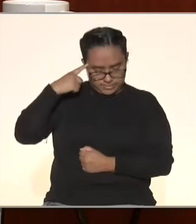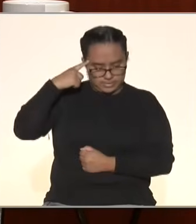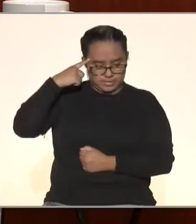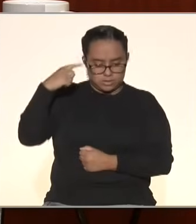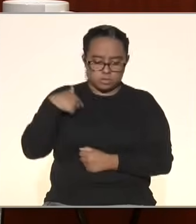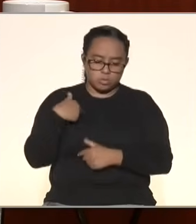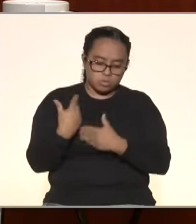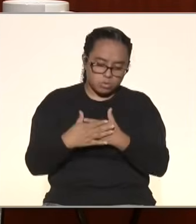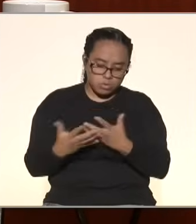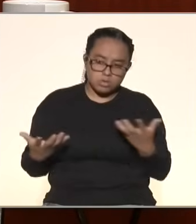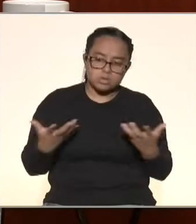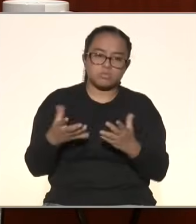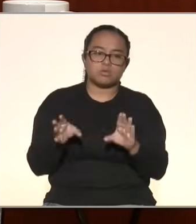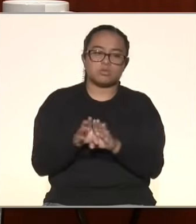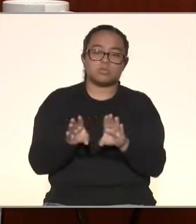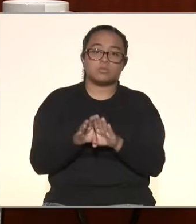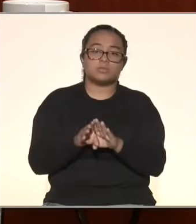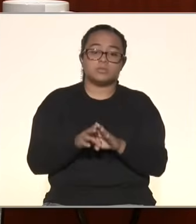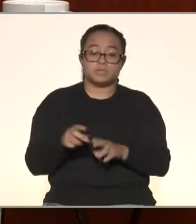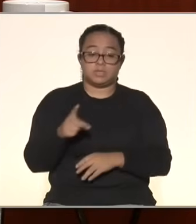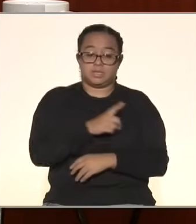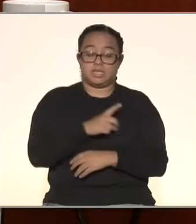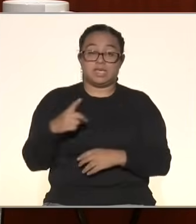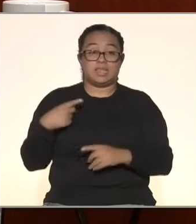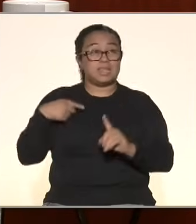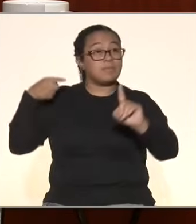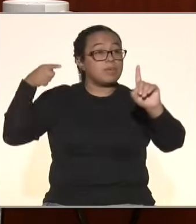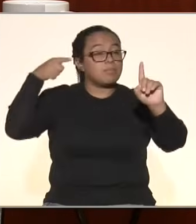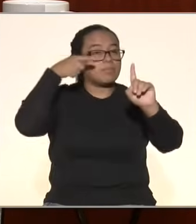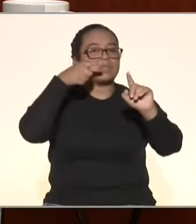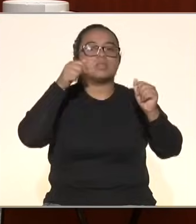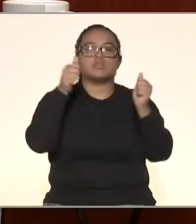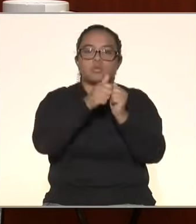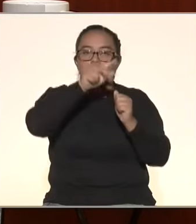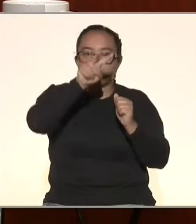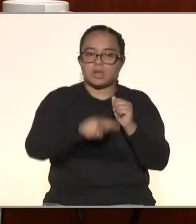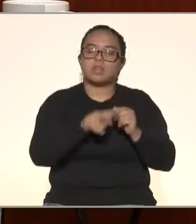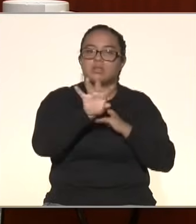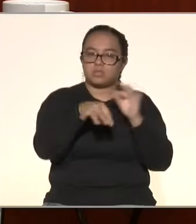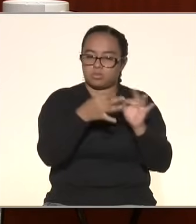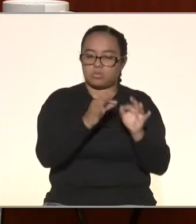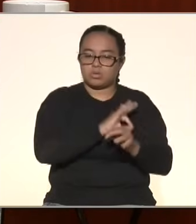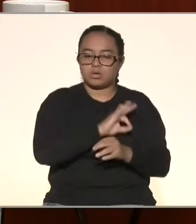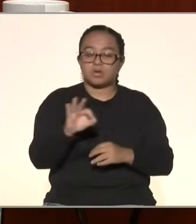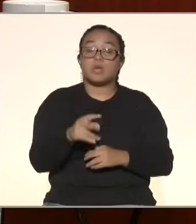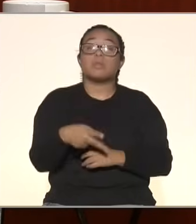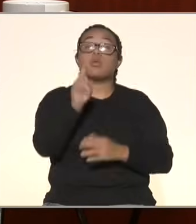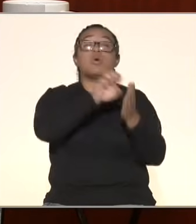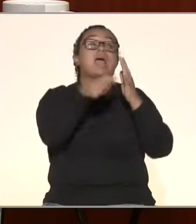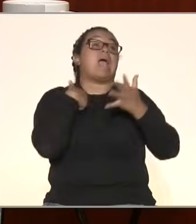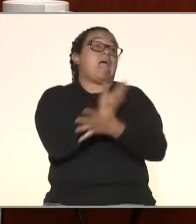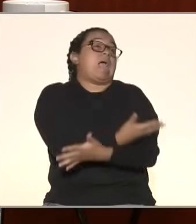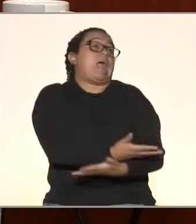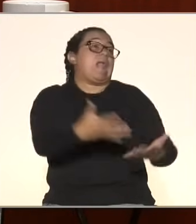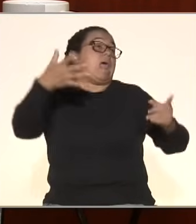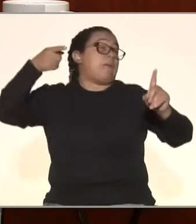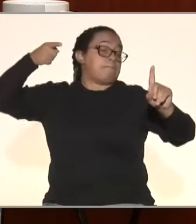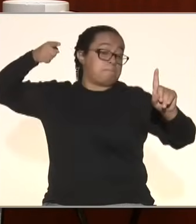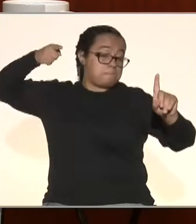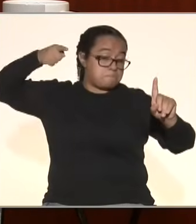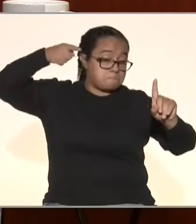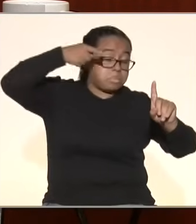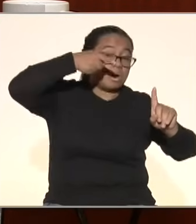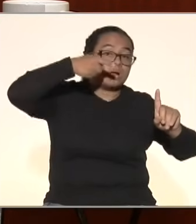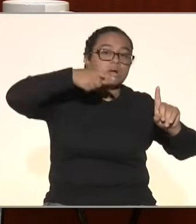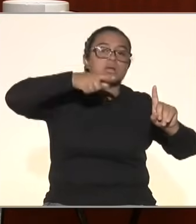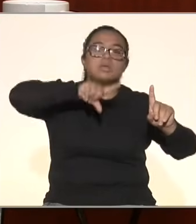le vamos a hacer y que nos generemos tareas que son alcanzables. Porque si partimos de una tarea, de un superobjetivo muy grande,